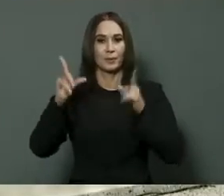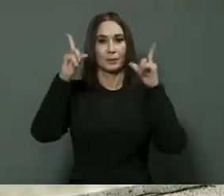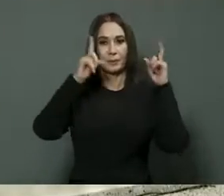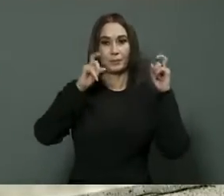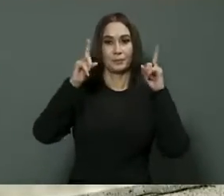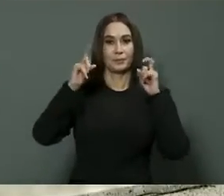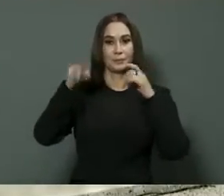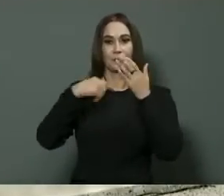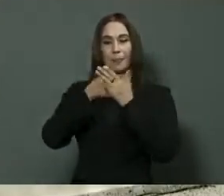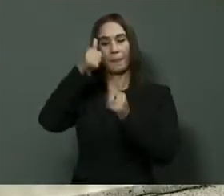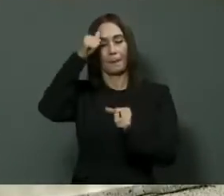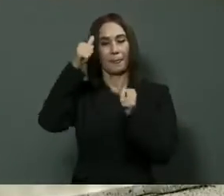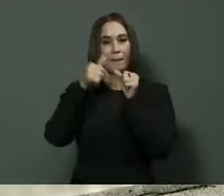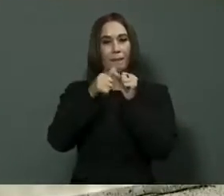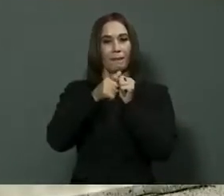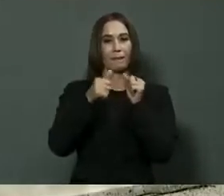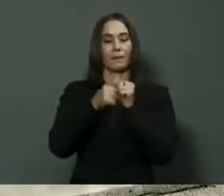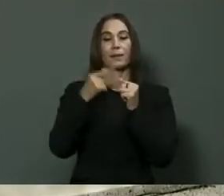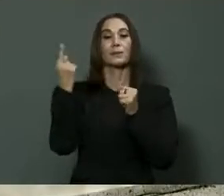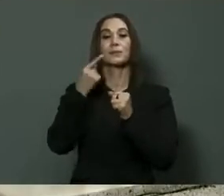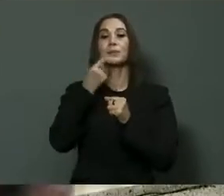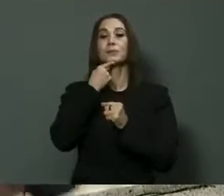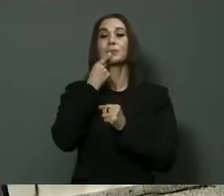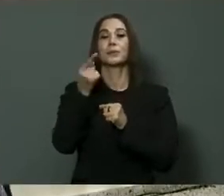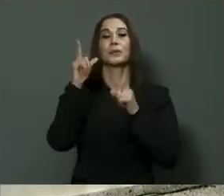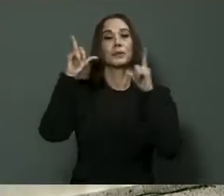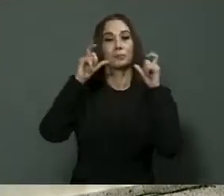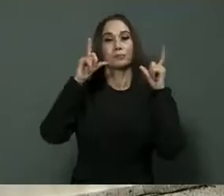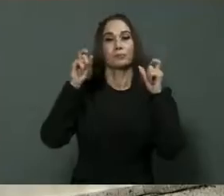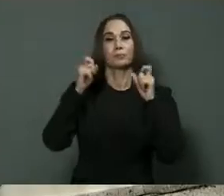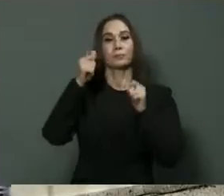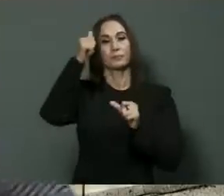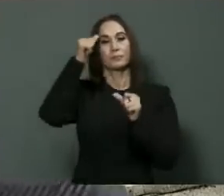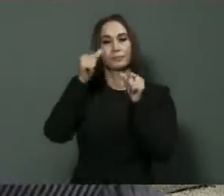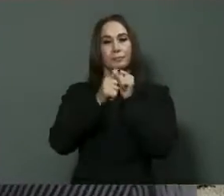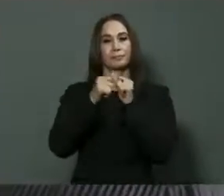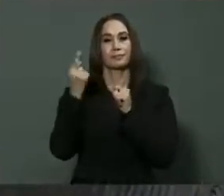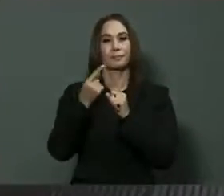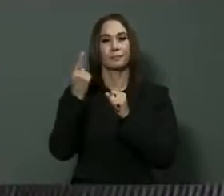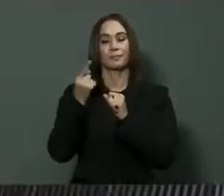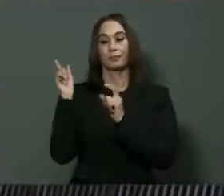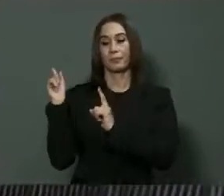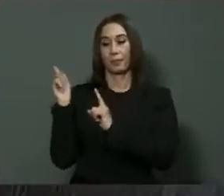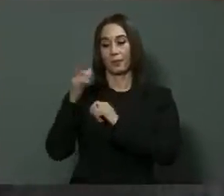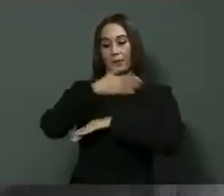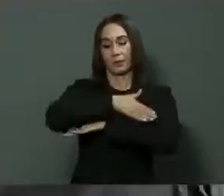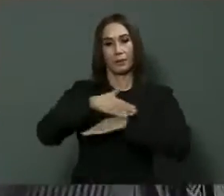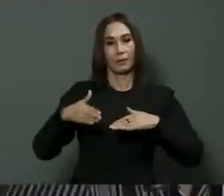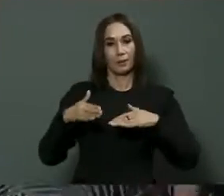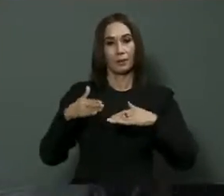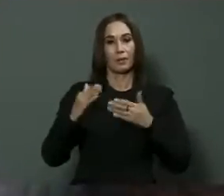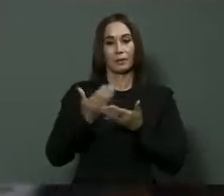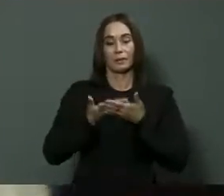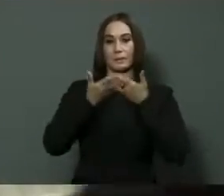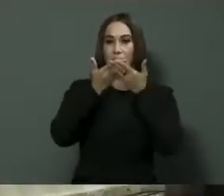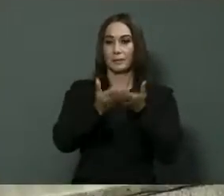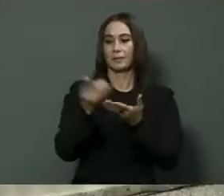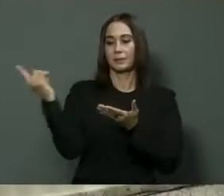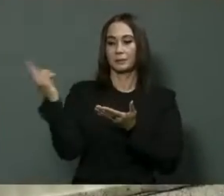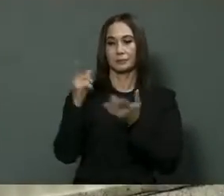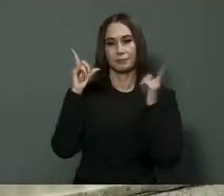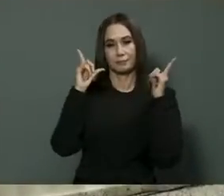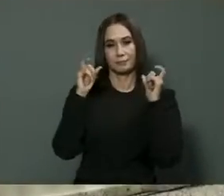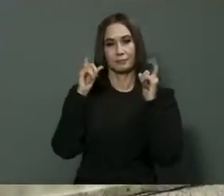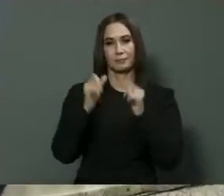gráficas quedan para siempre. Son, como siempre decimos, las fotos para la historia. Van a pasar aquí delante y hacen la entrega y ellos toman